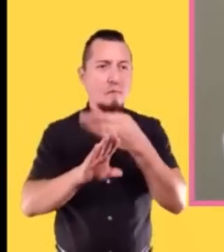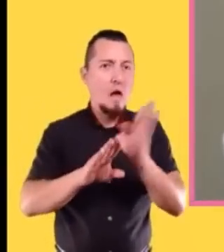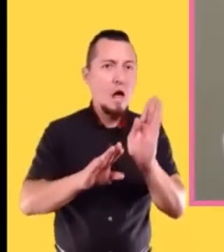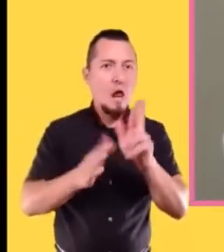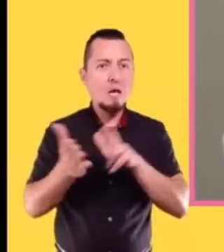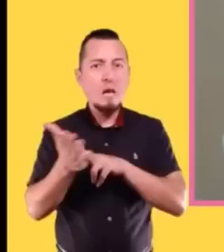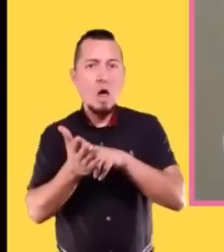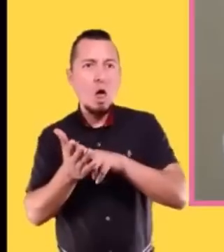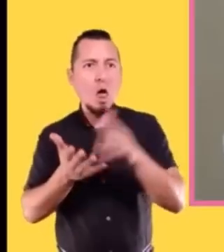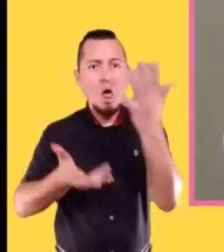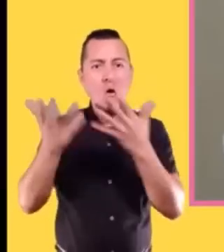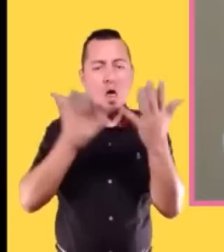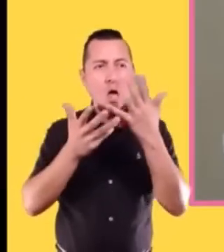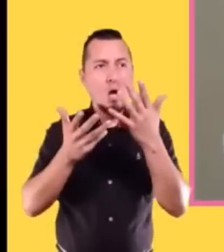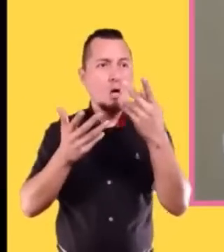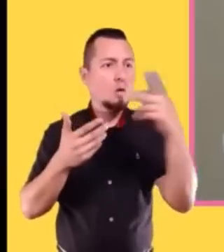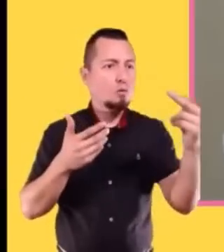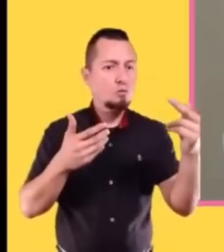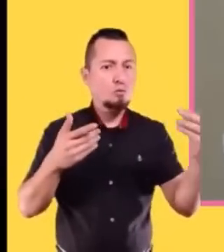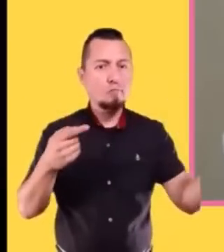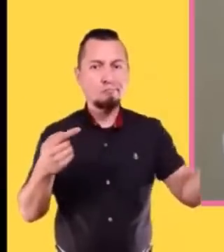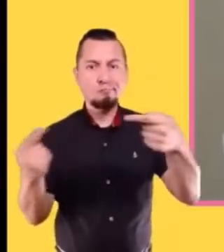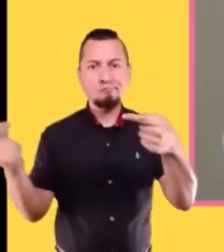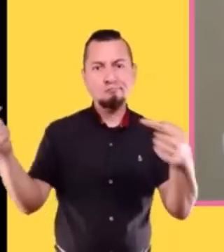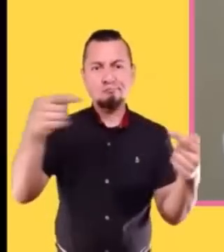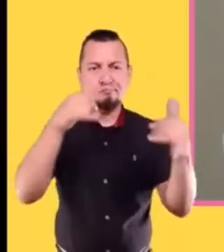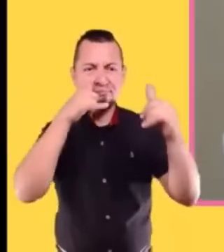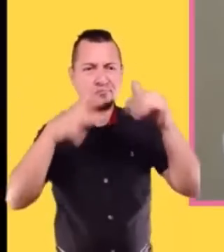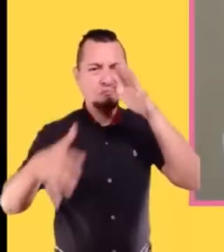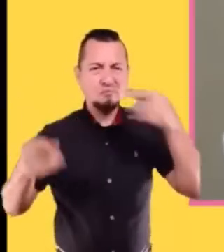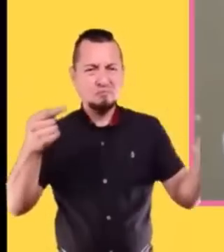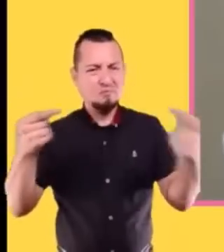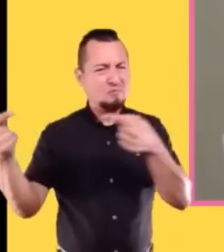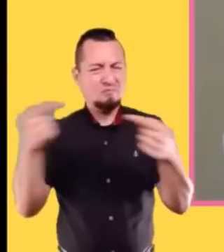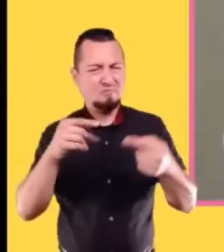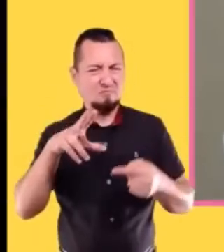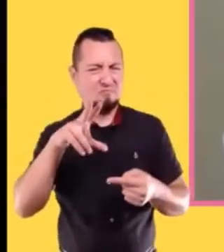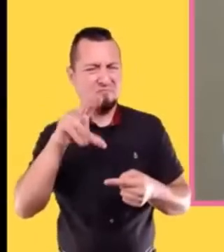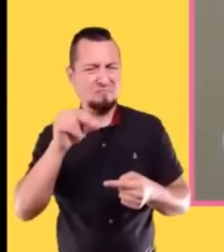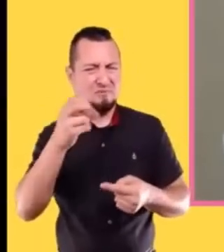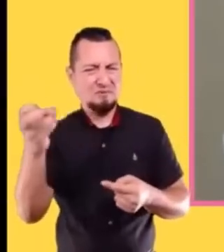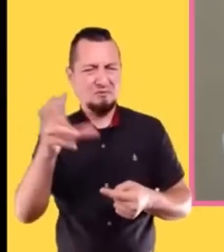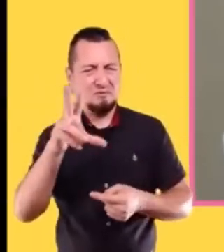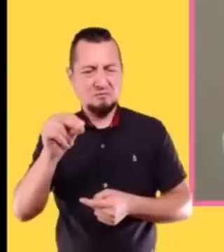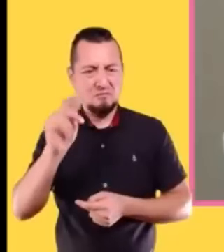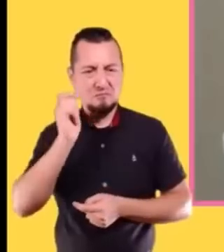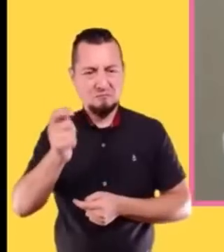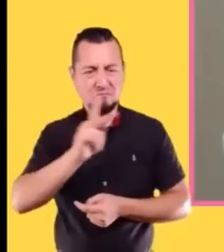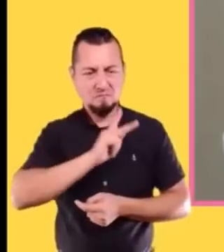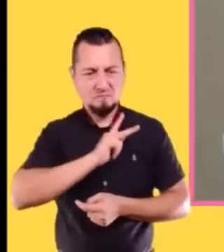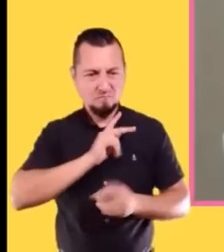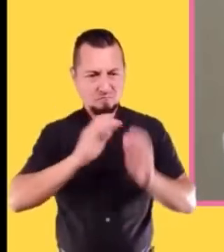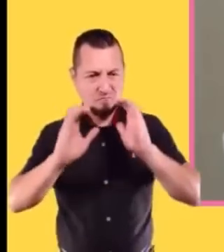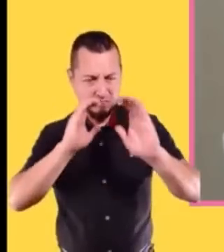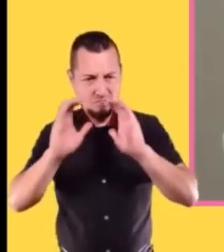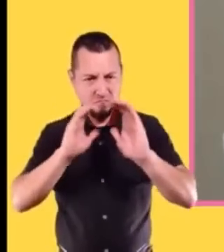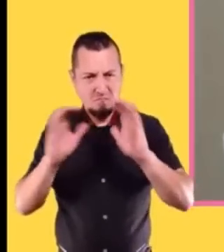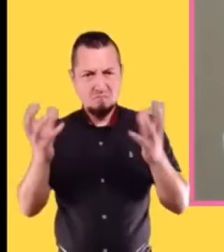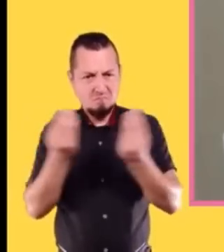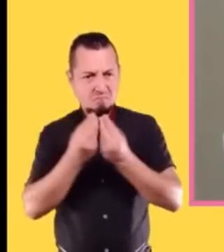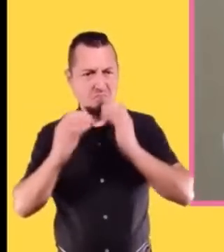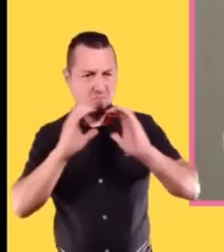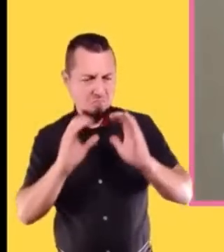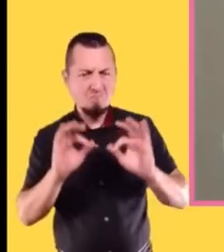comunistas contra capitalistas. Eso no sirve, eso no nos va a resolver nada. Entonces, hay una plena comunicación, estamos en sintonía y yo